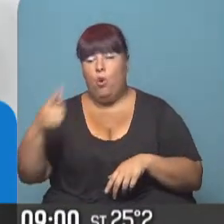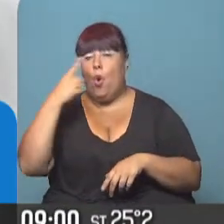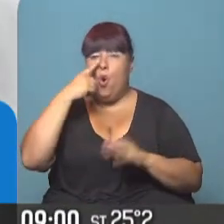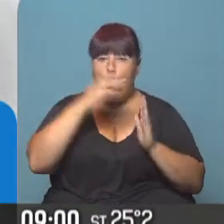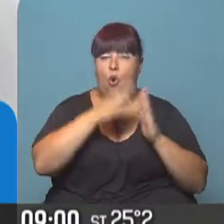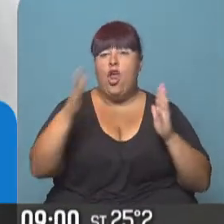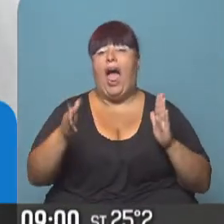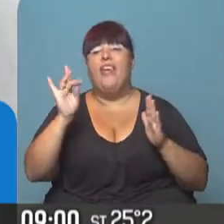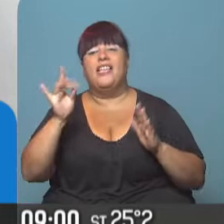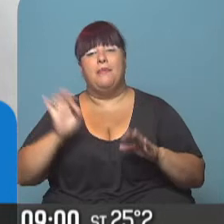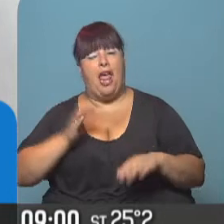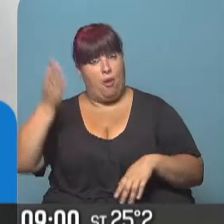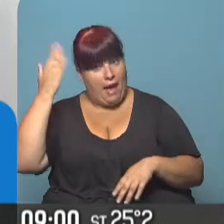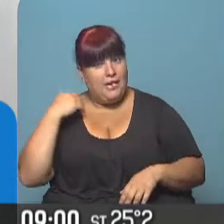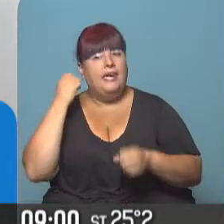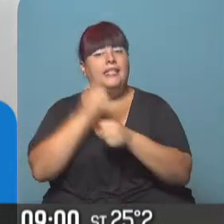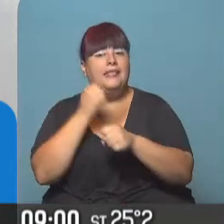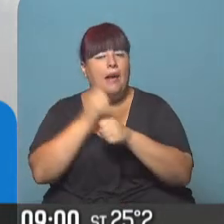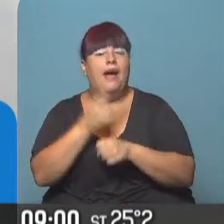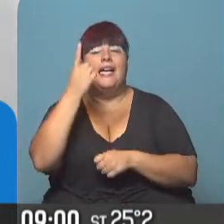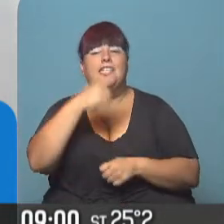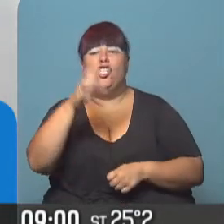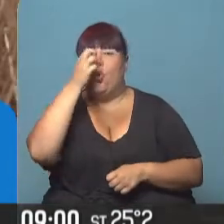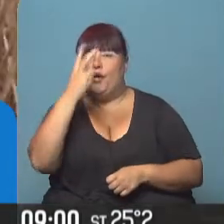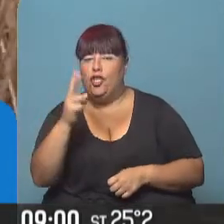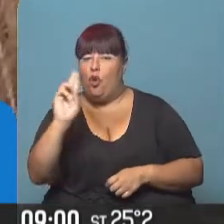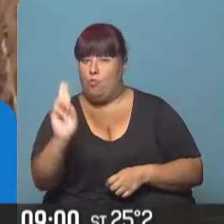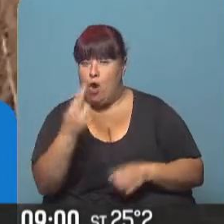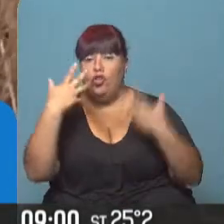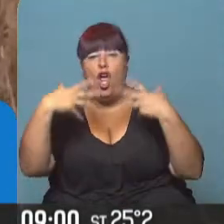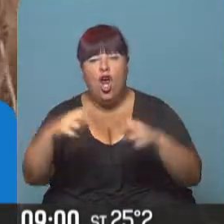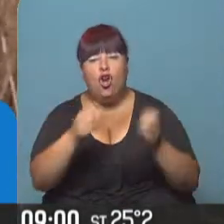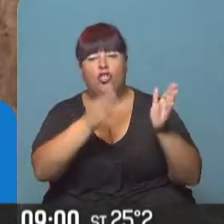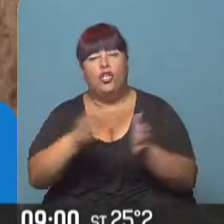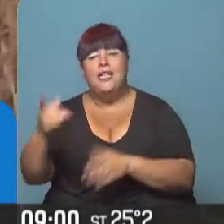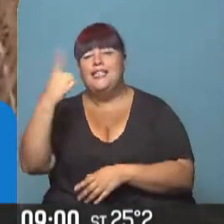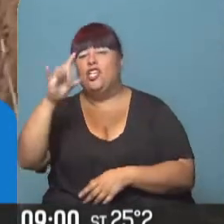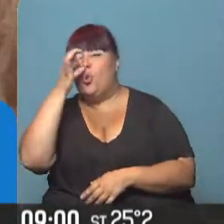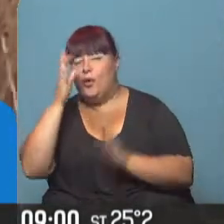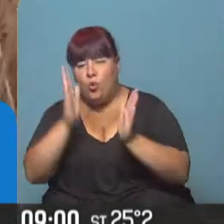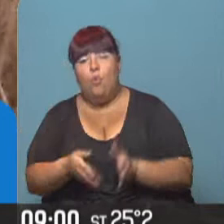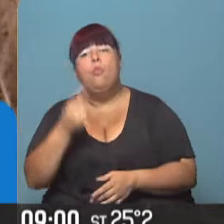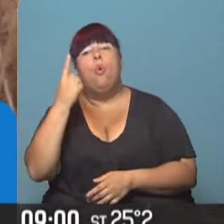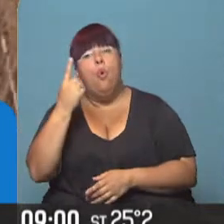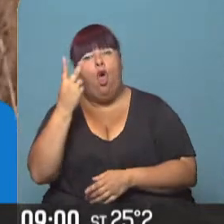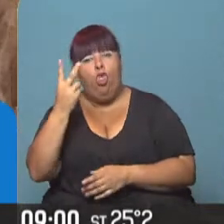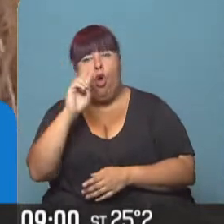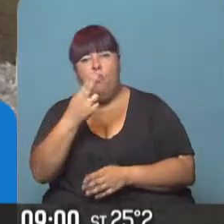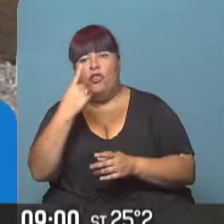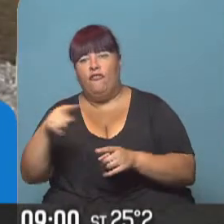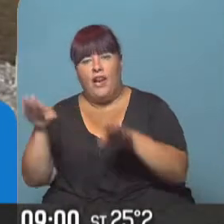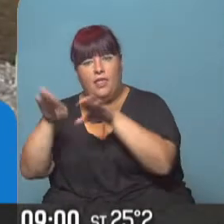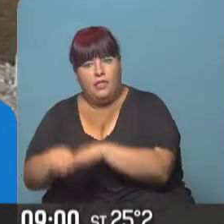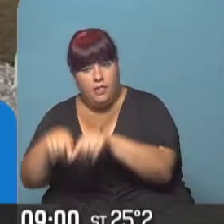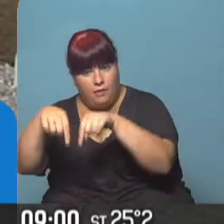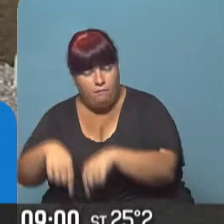junio y diciembre del año pasado se trabajó sobre 122 restos encontrados en 121 tumbas una de ellas tenía dos cuerpos